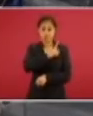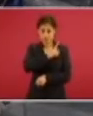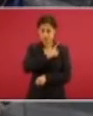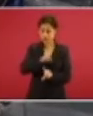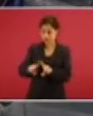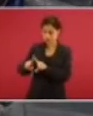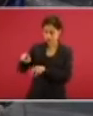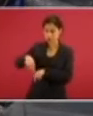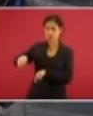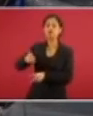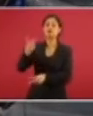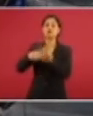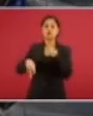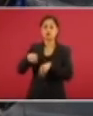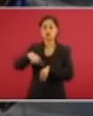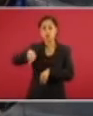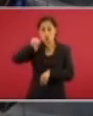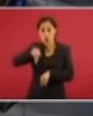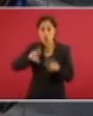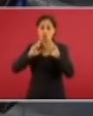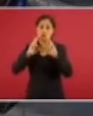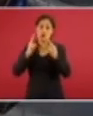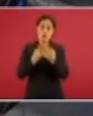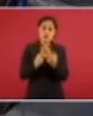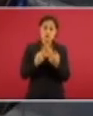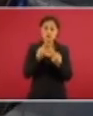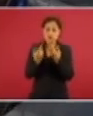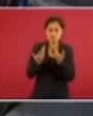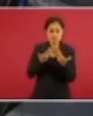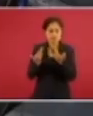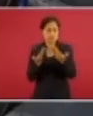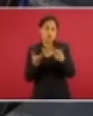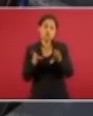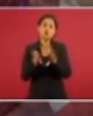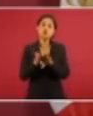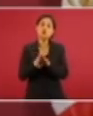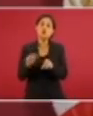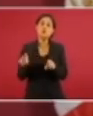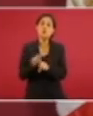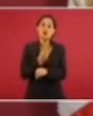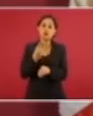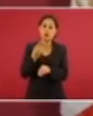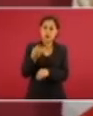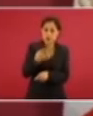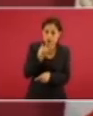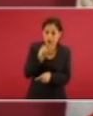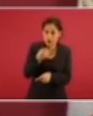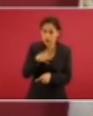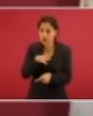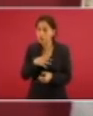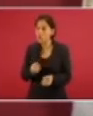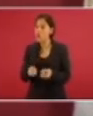de cómo estamos en abasto de medicamentos, de equipos,